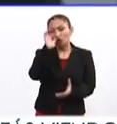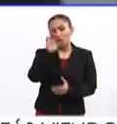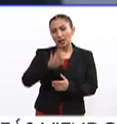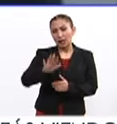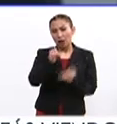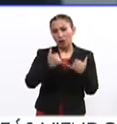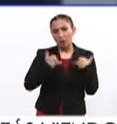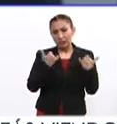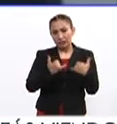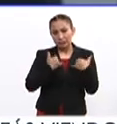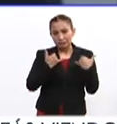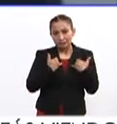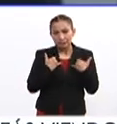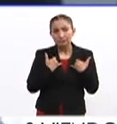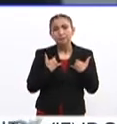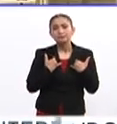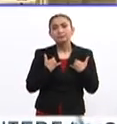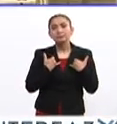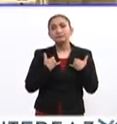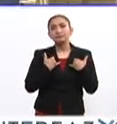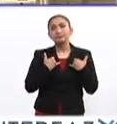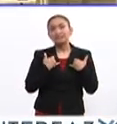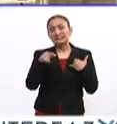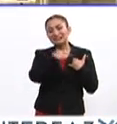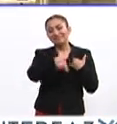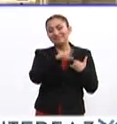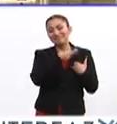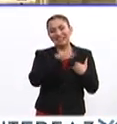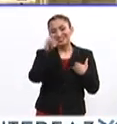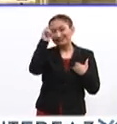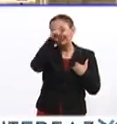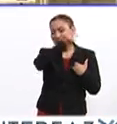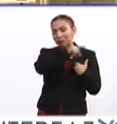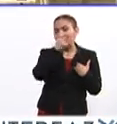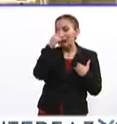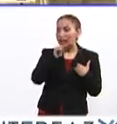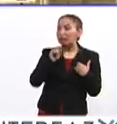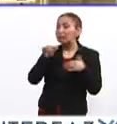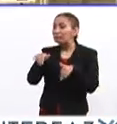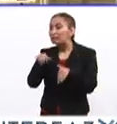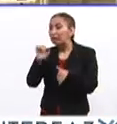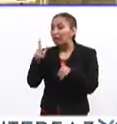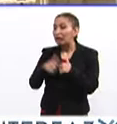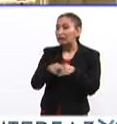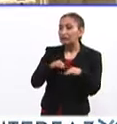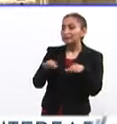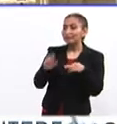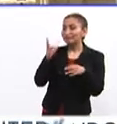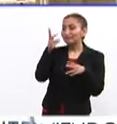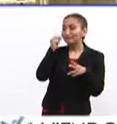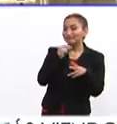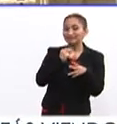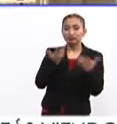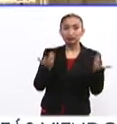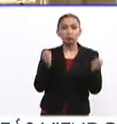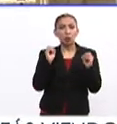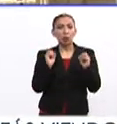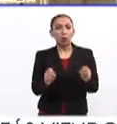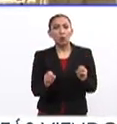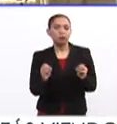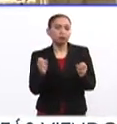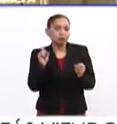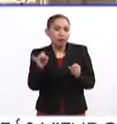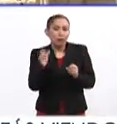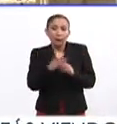de jóvenes tiene dificultades al ingresar a algún trabajo o pues